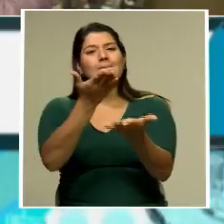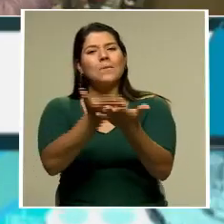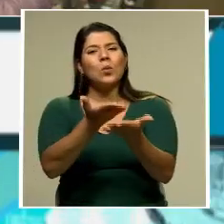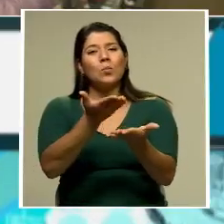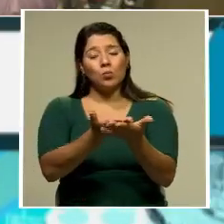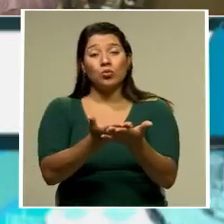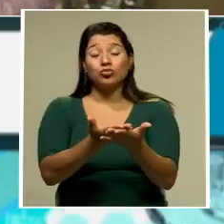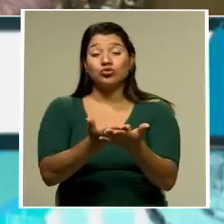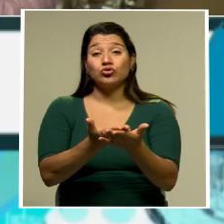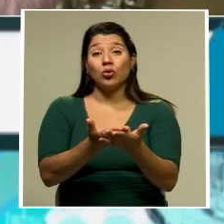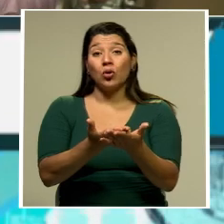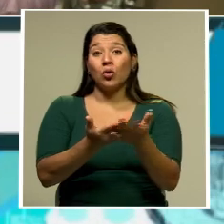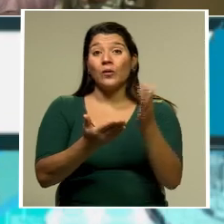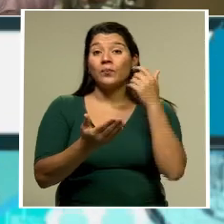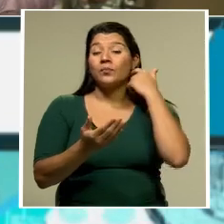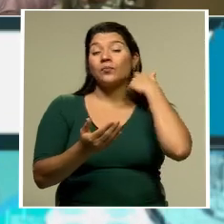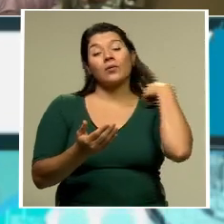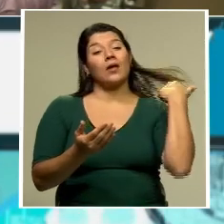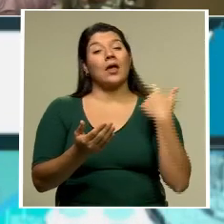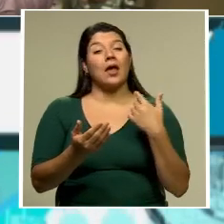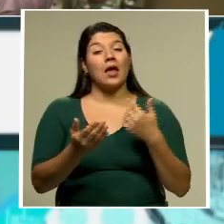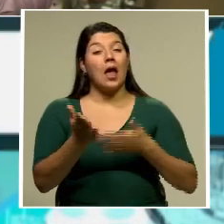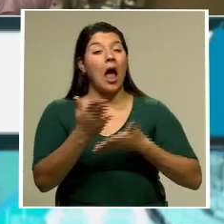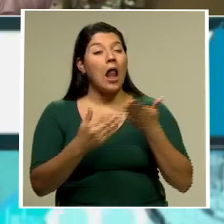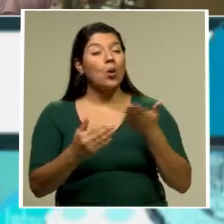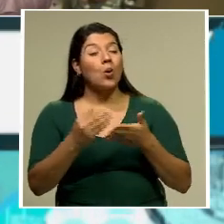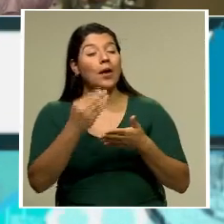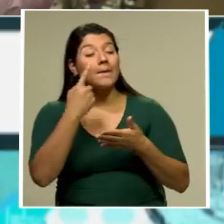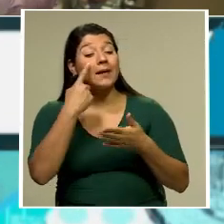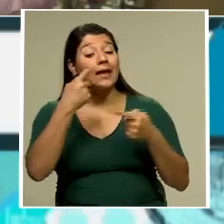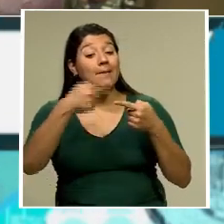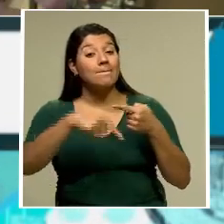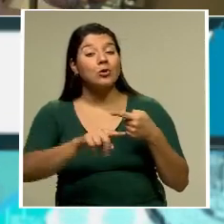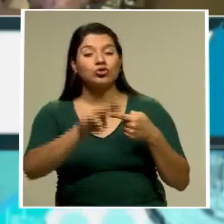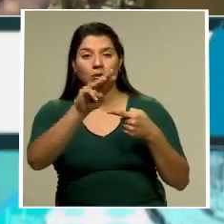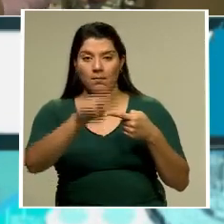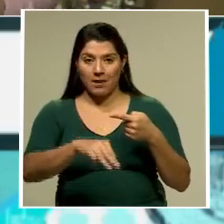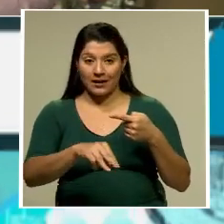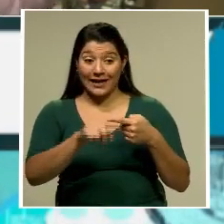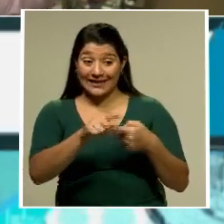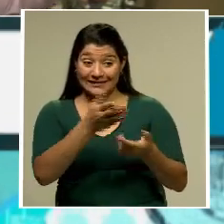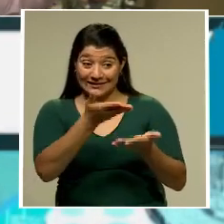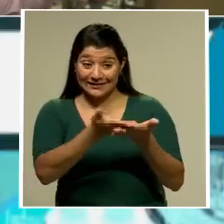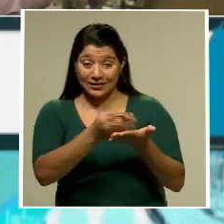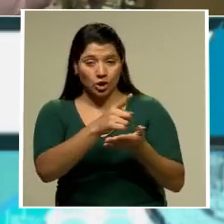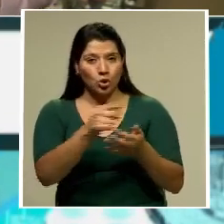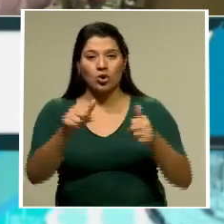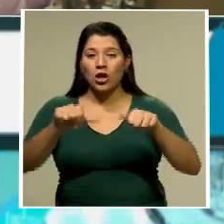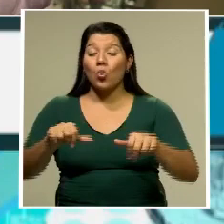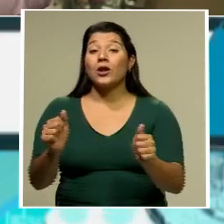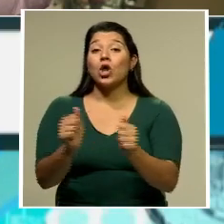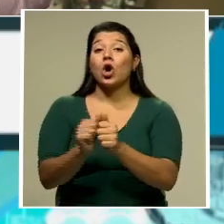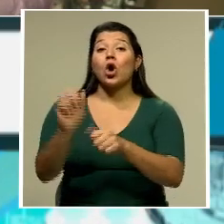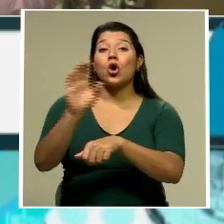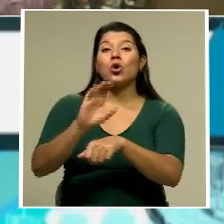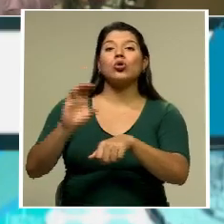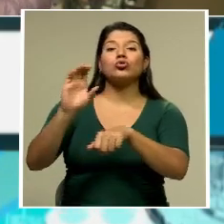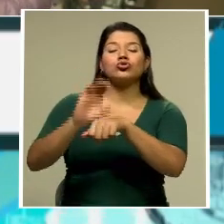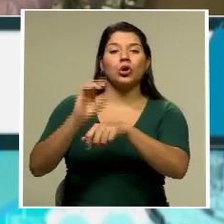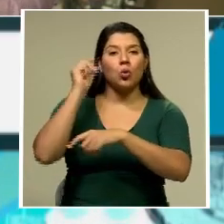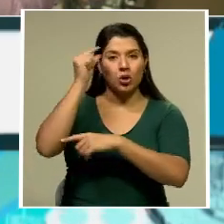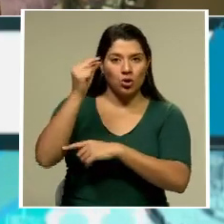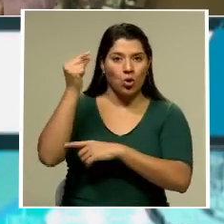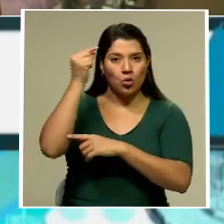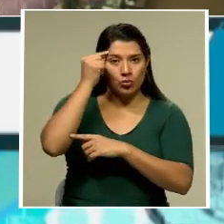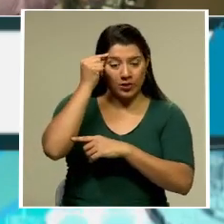estará viendo en los próximos días, específicamente el próximo martes, en contra del Consejo de Gobierno prácticamente en su totalidad,